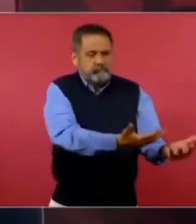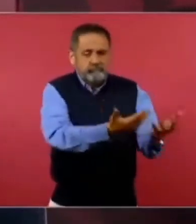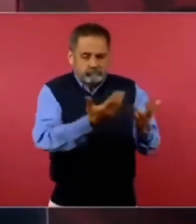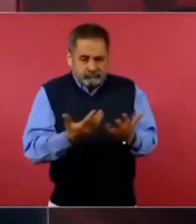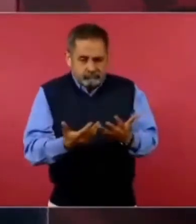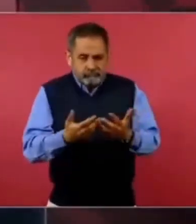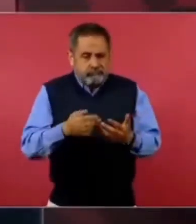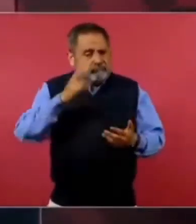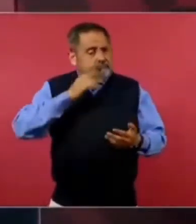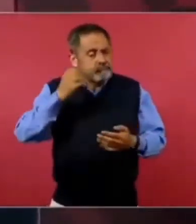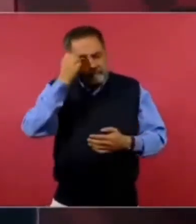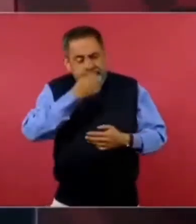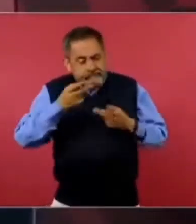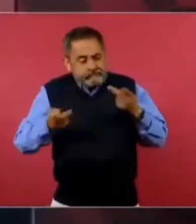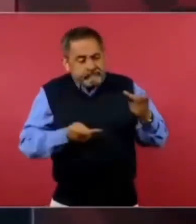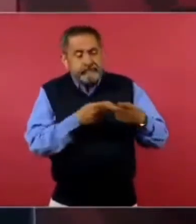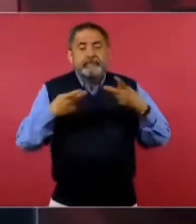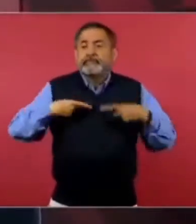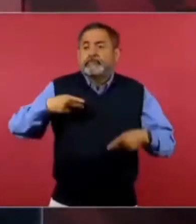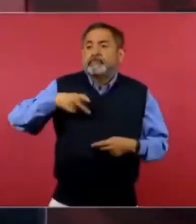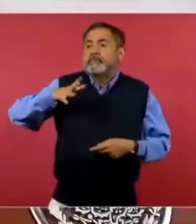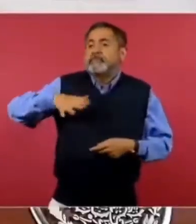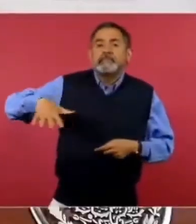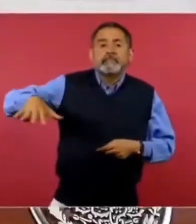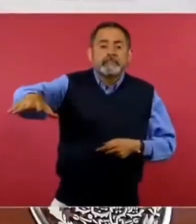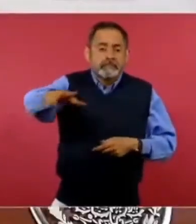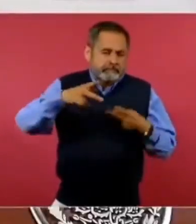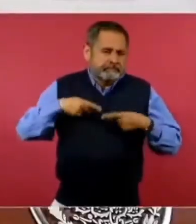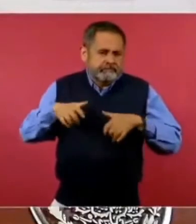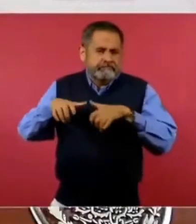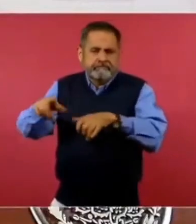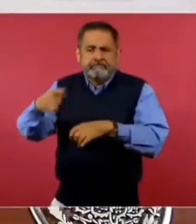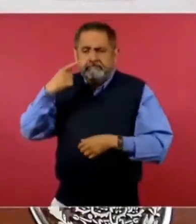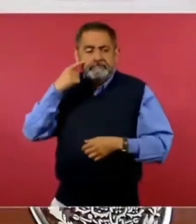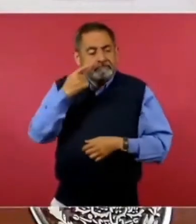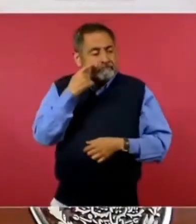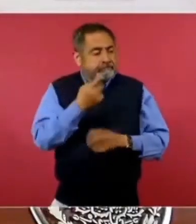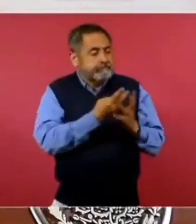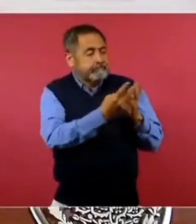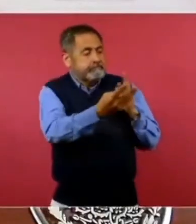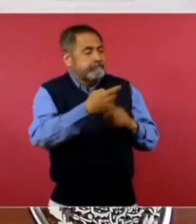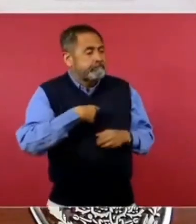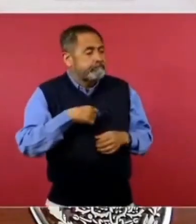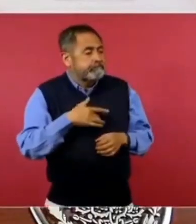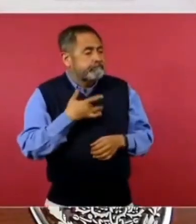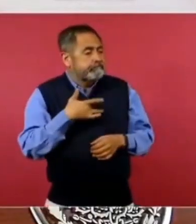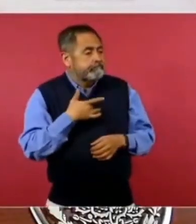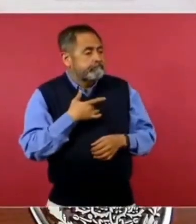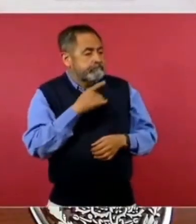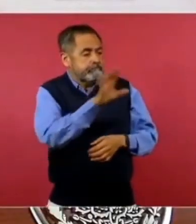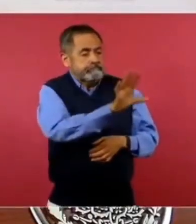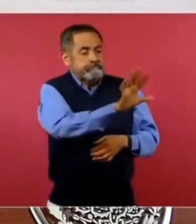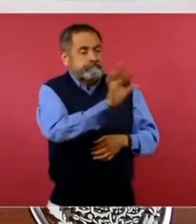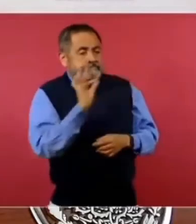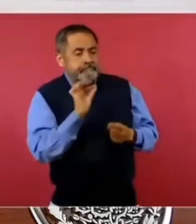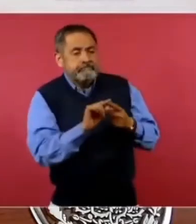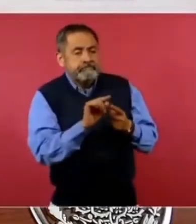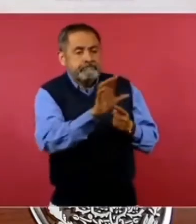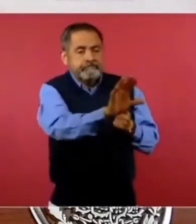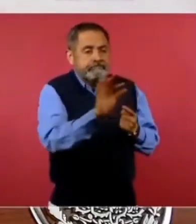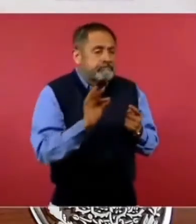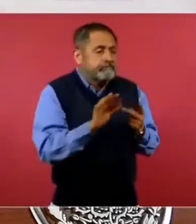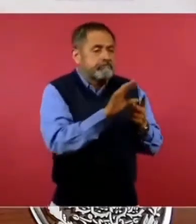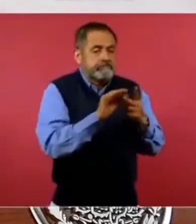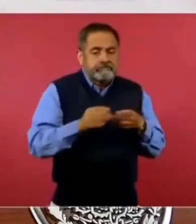pero que sea el ciudadano, que sea el pueblo, el que elija a los jueces, a los